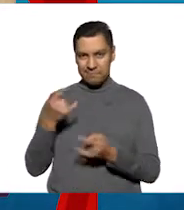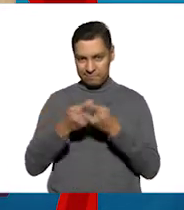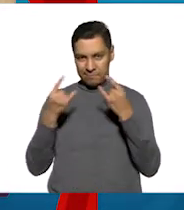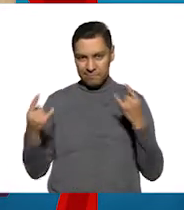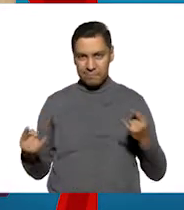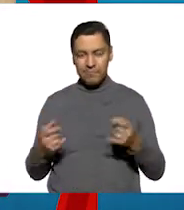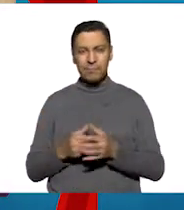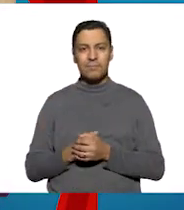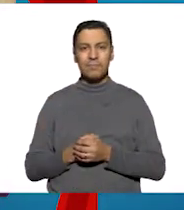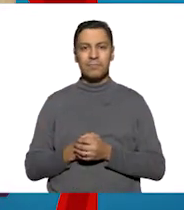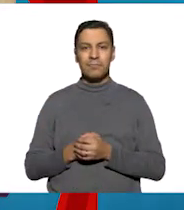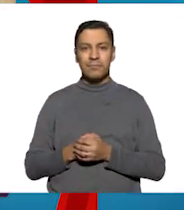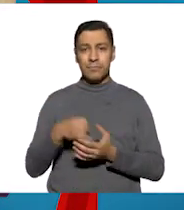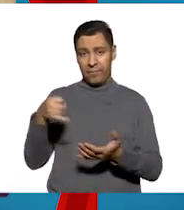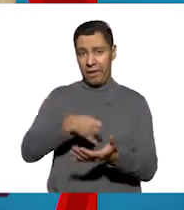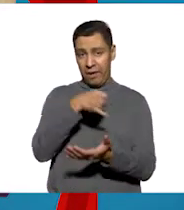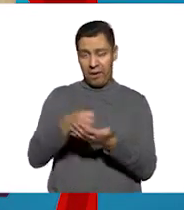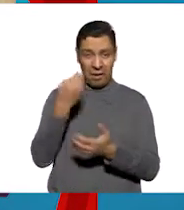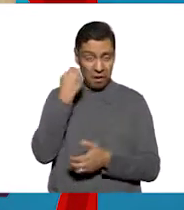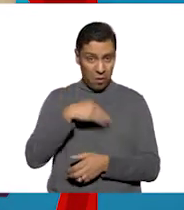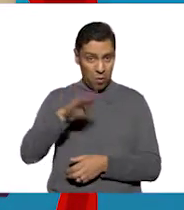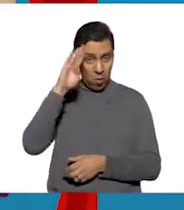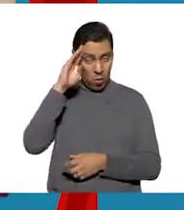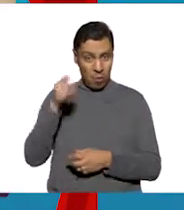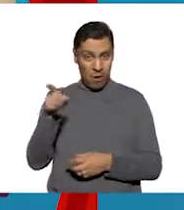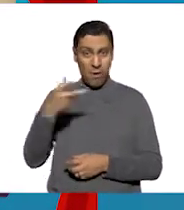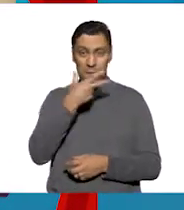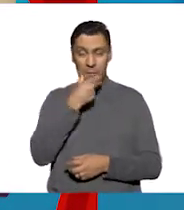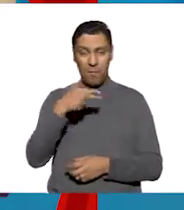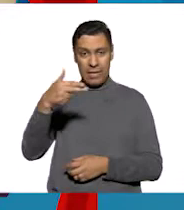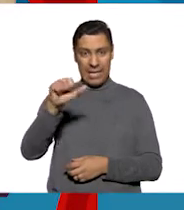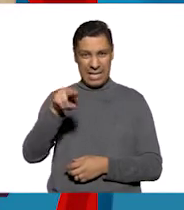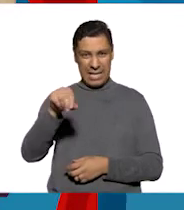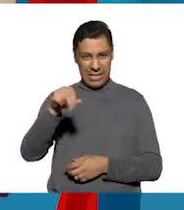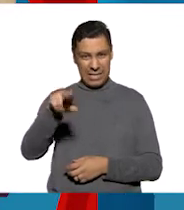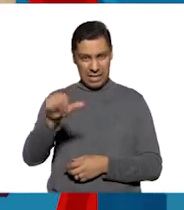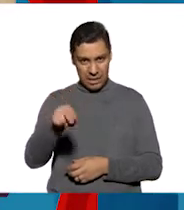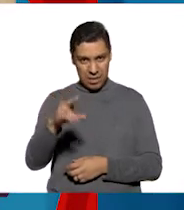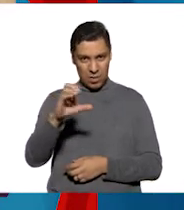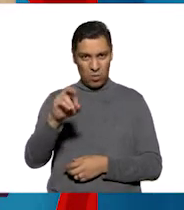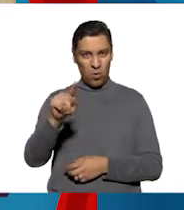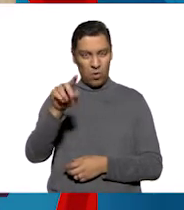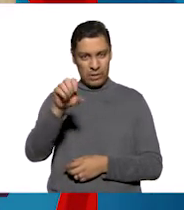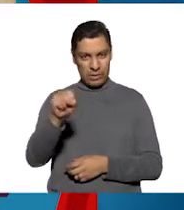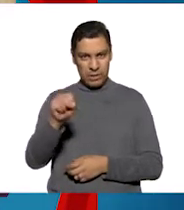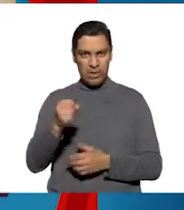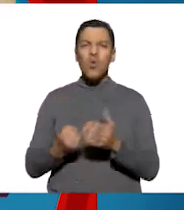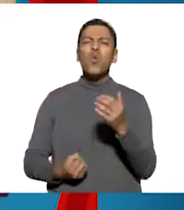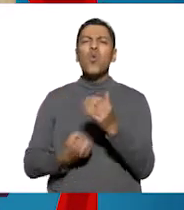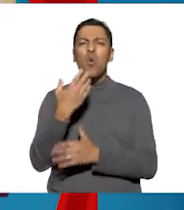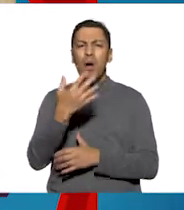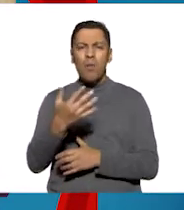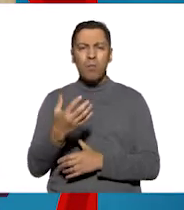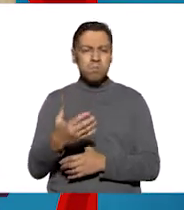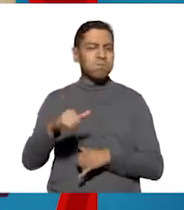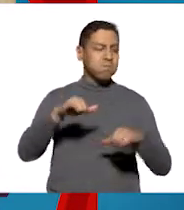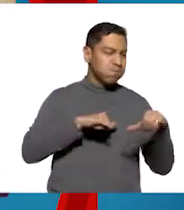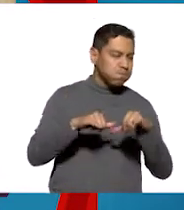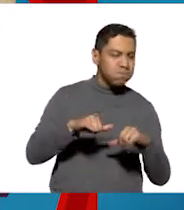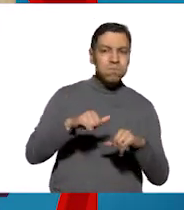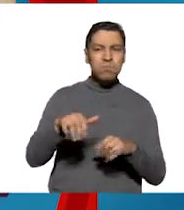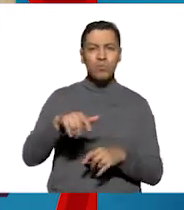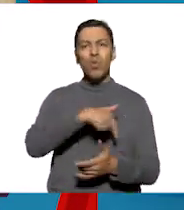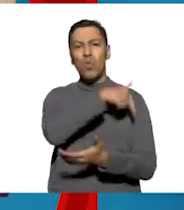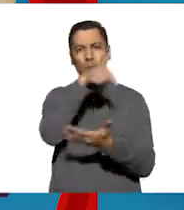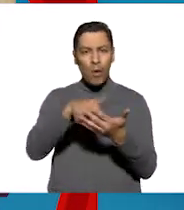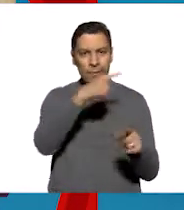años de vivir en la actual isla de Cuba, Hernán Cortés decidió explorar nuevos territorios. Alrededor de 600